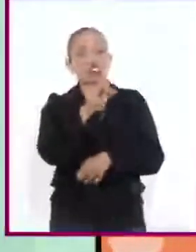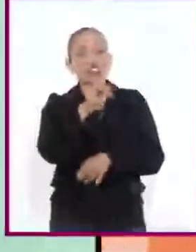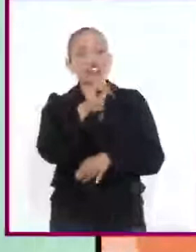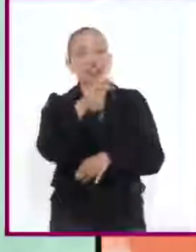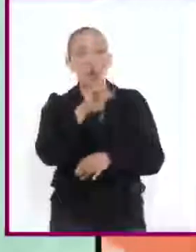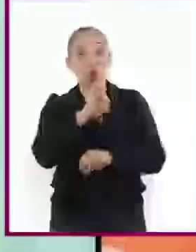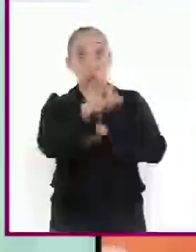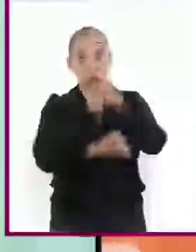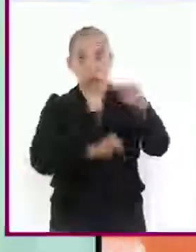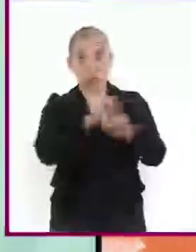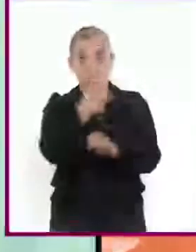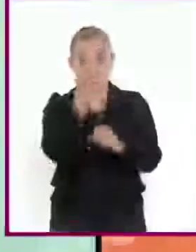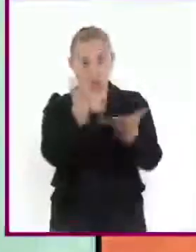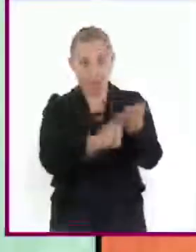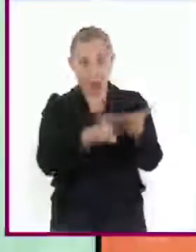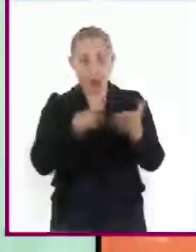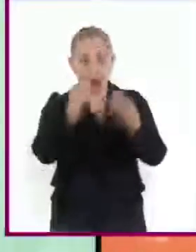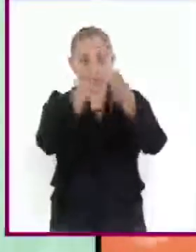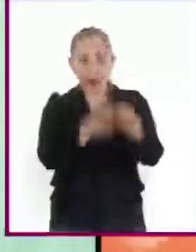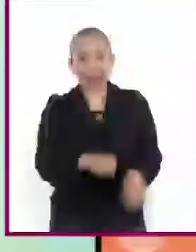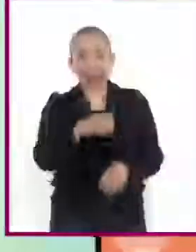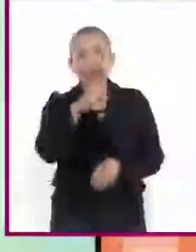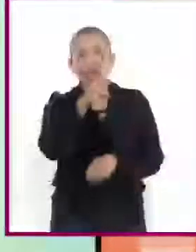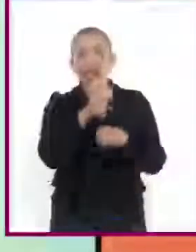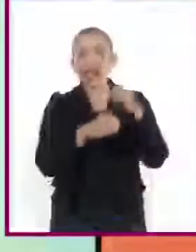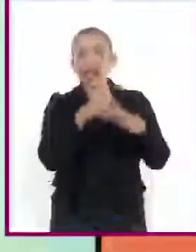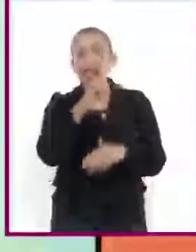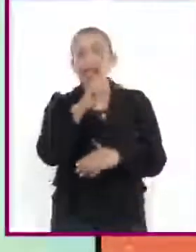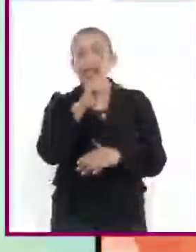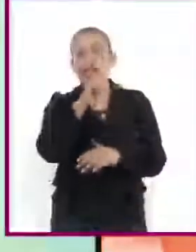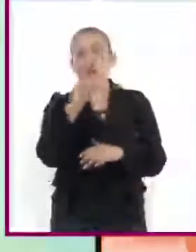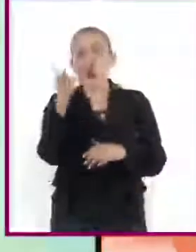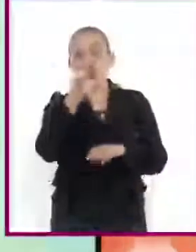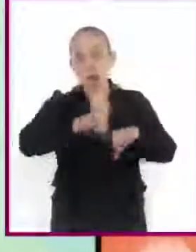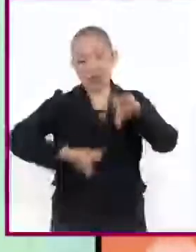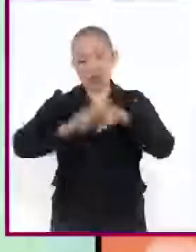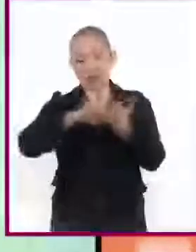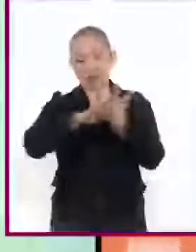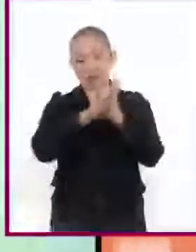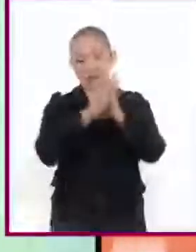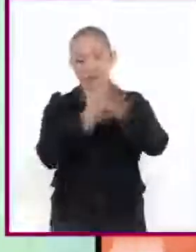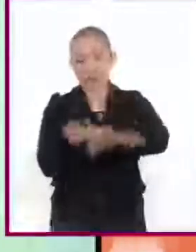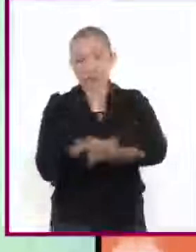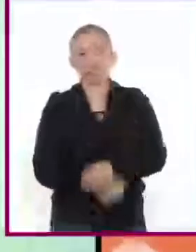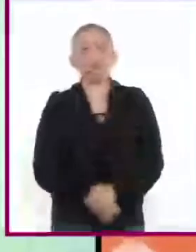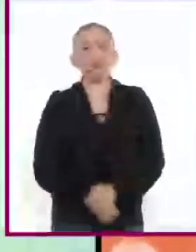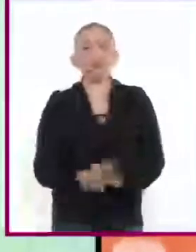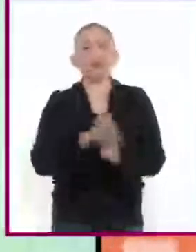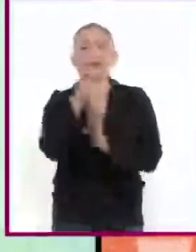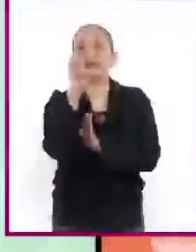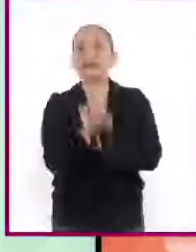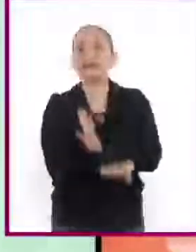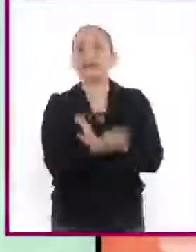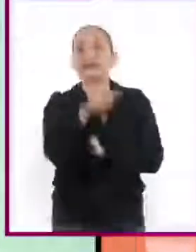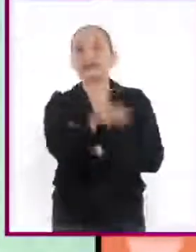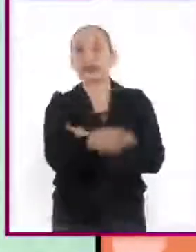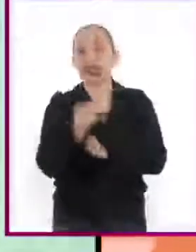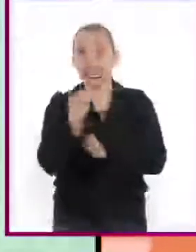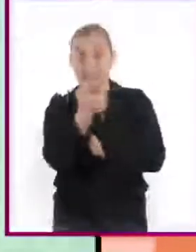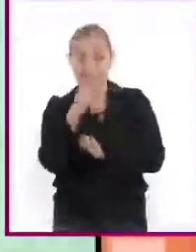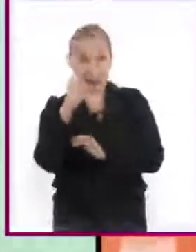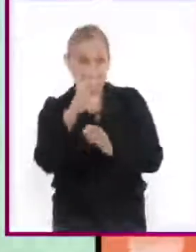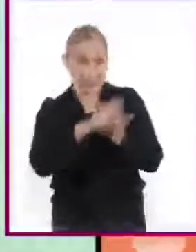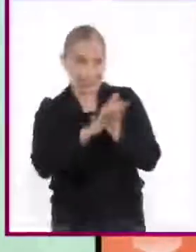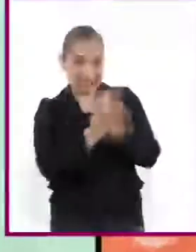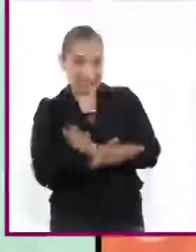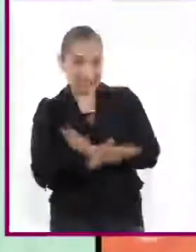cuando el átomo de un elemento pierde electrones durante una reacción química. Por ejemplo, en esta reacción,